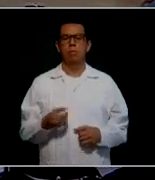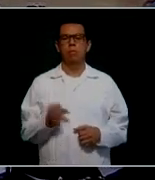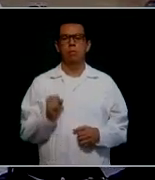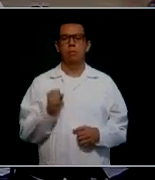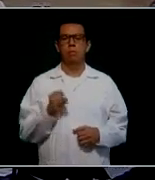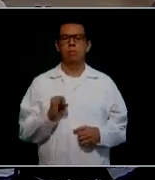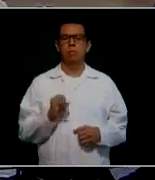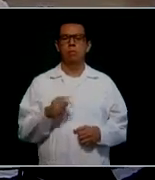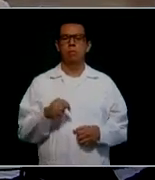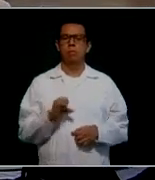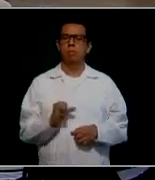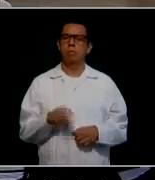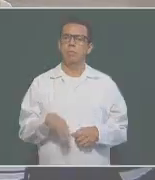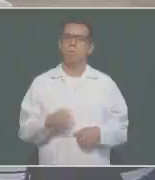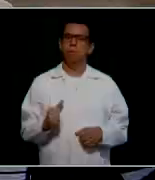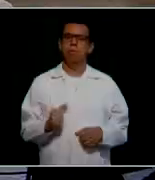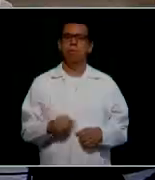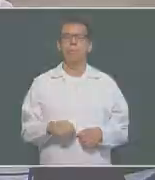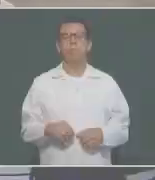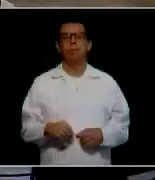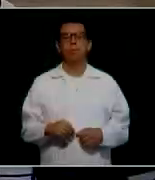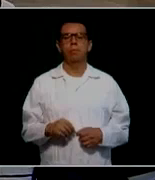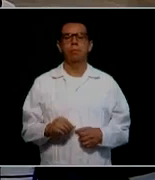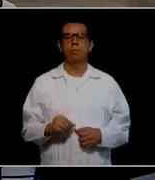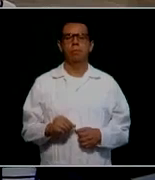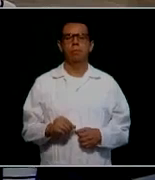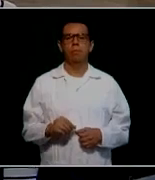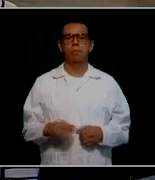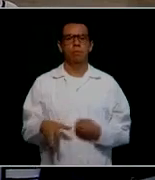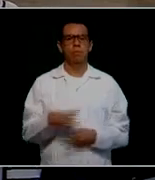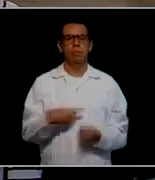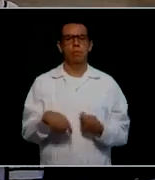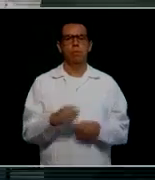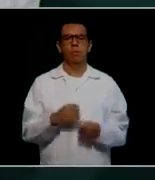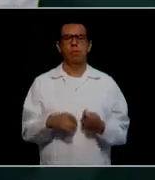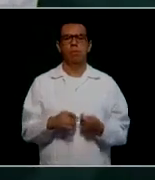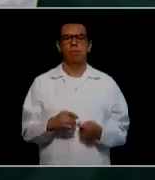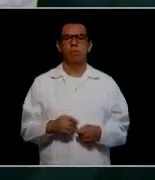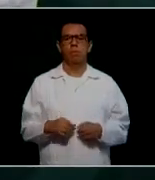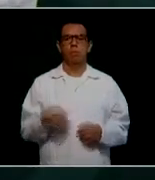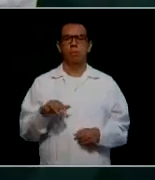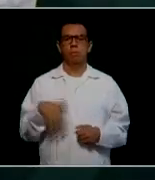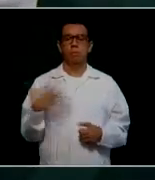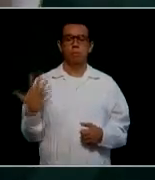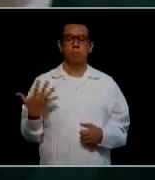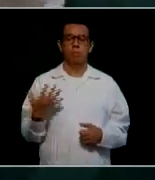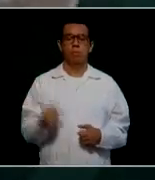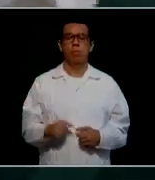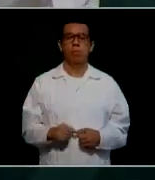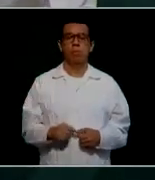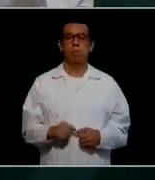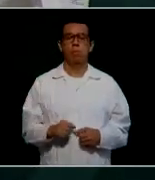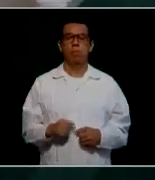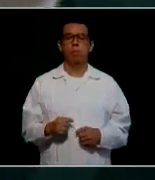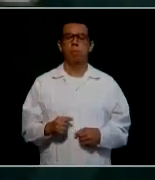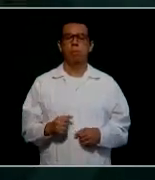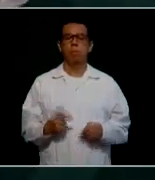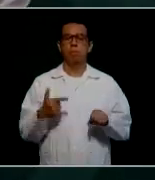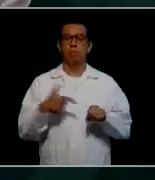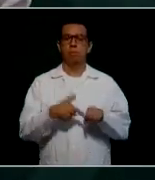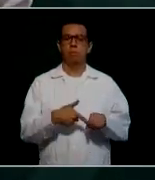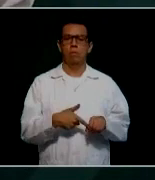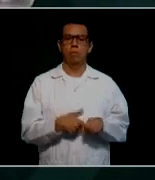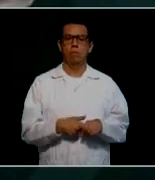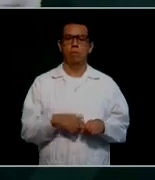para puntualmente determinar con toda exactitud las 10 gasolineras que dan más barato y